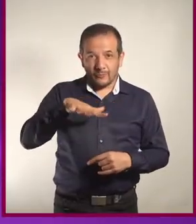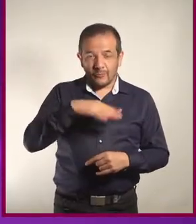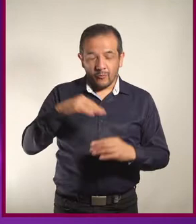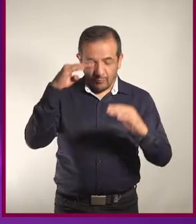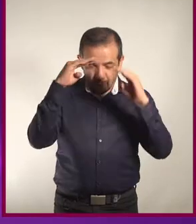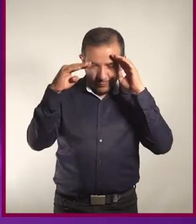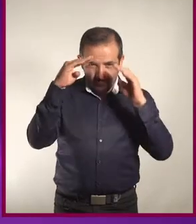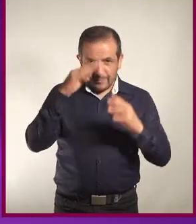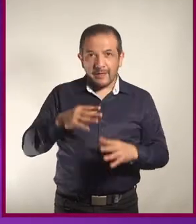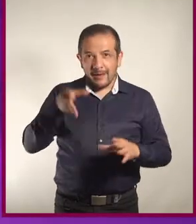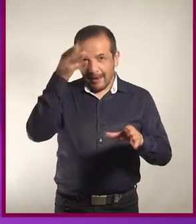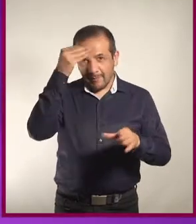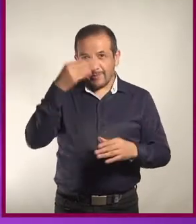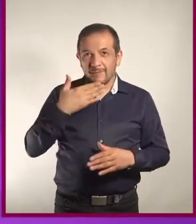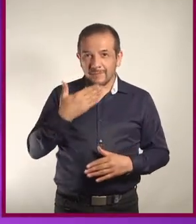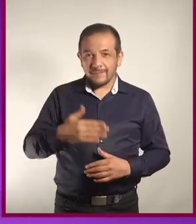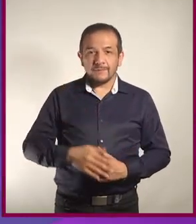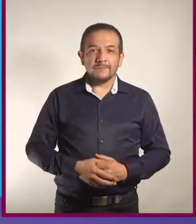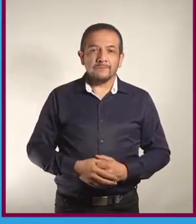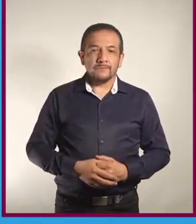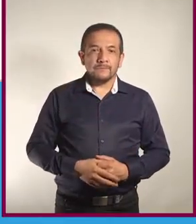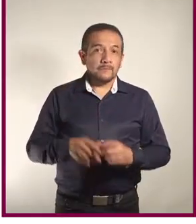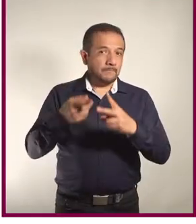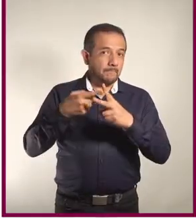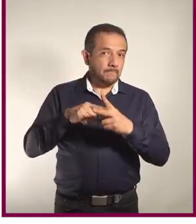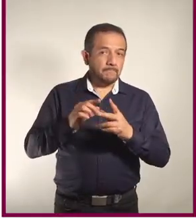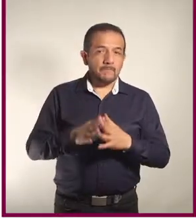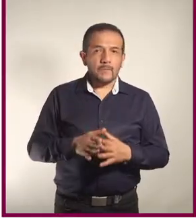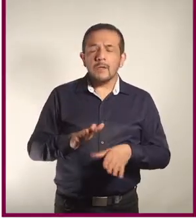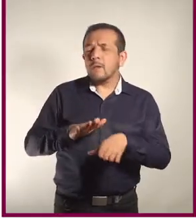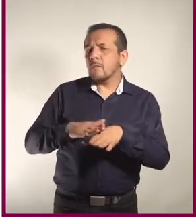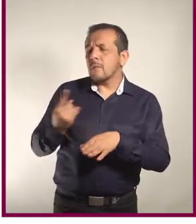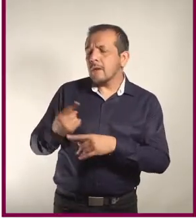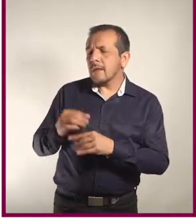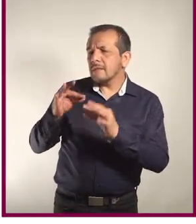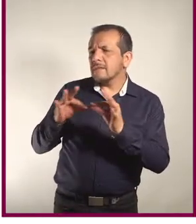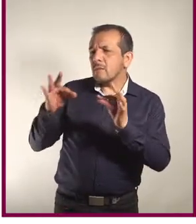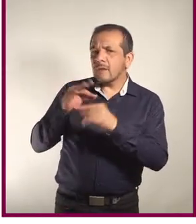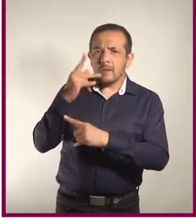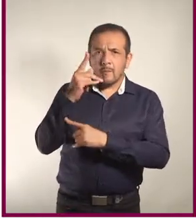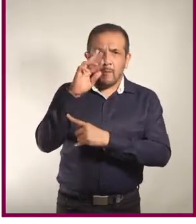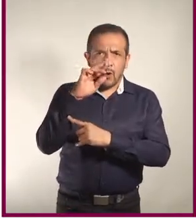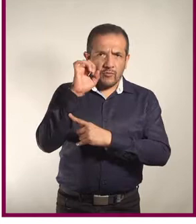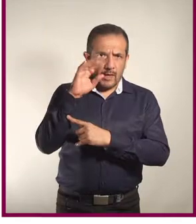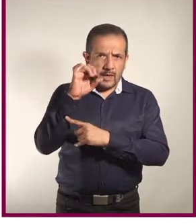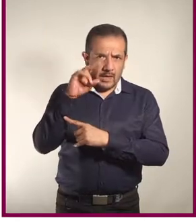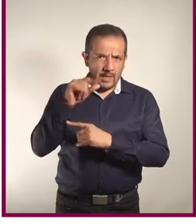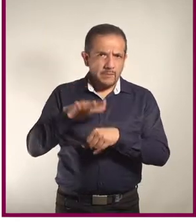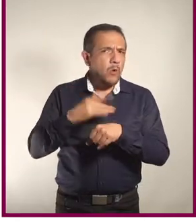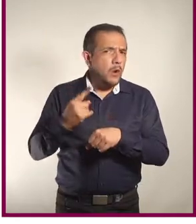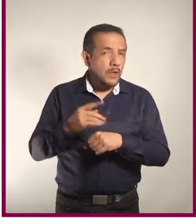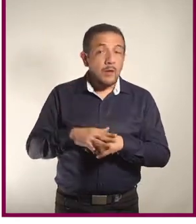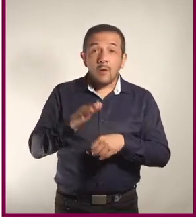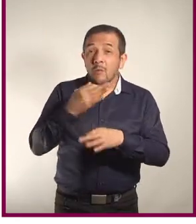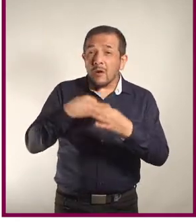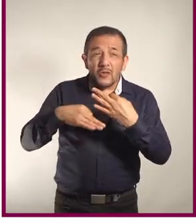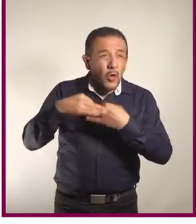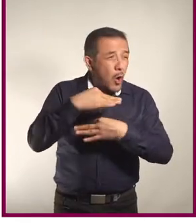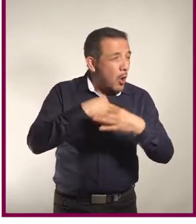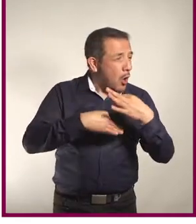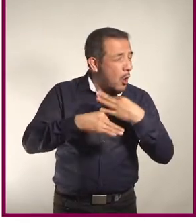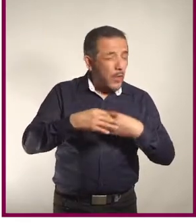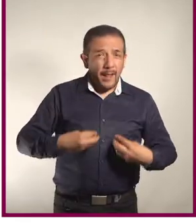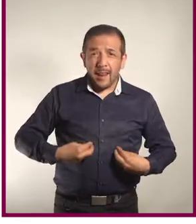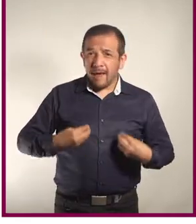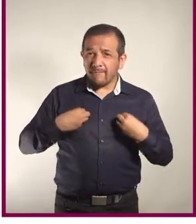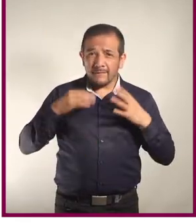y construcción de conocimiento. Comenzamos. ¿Por qué deberían importarnos las proteínas? Porque están involucradas en todos